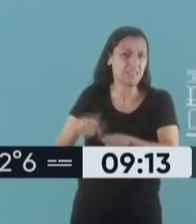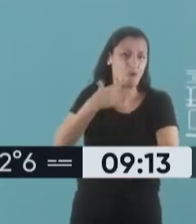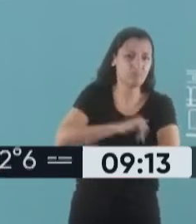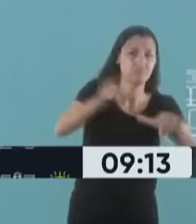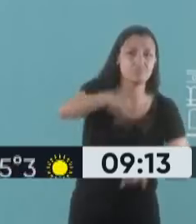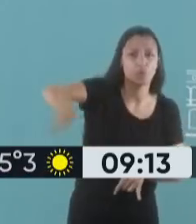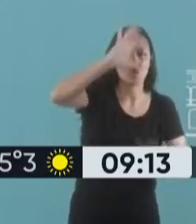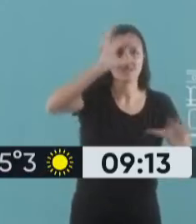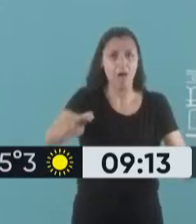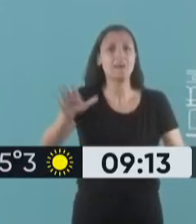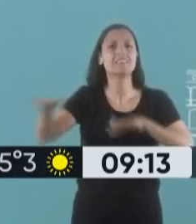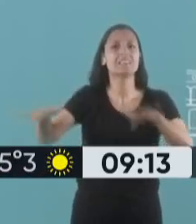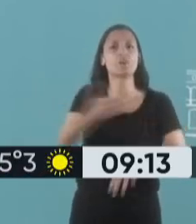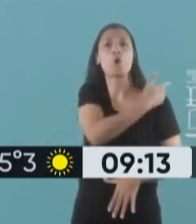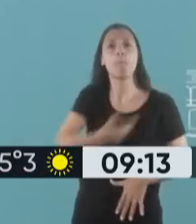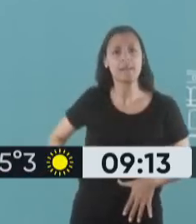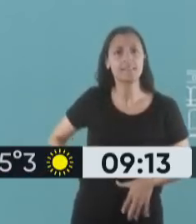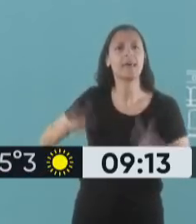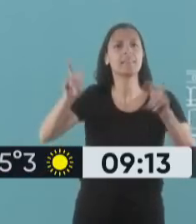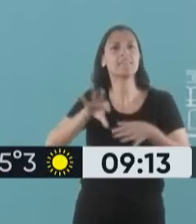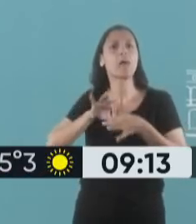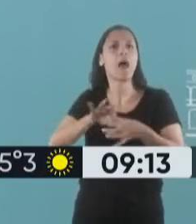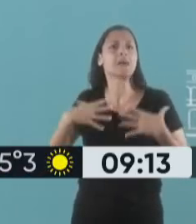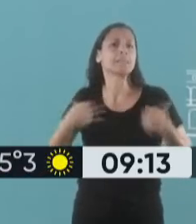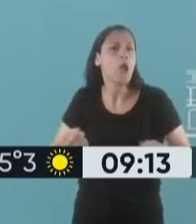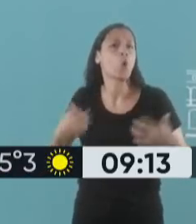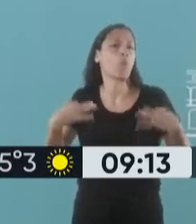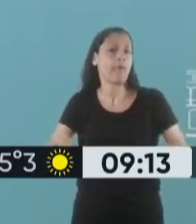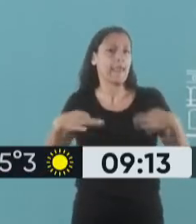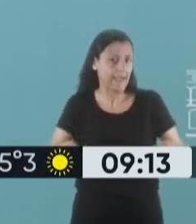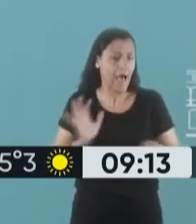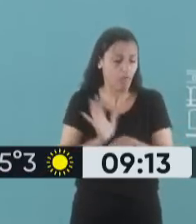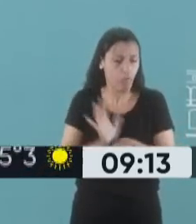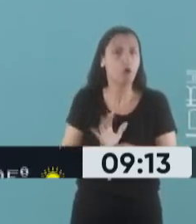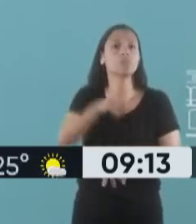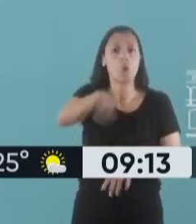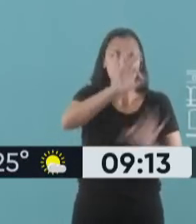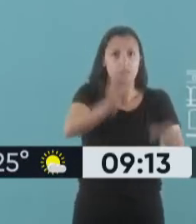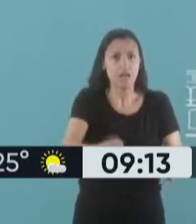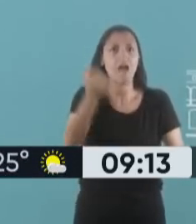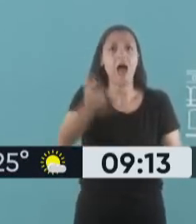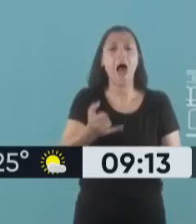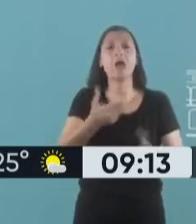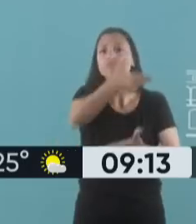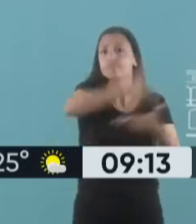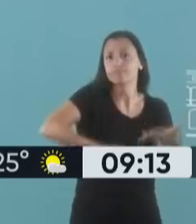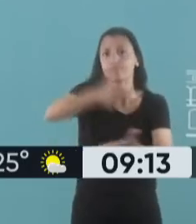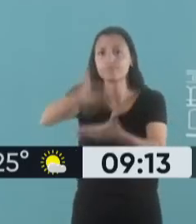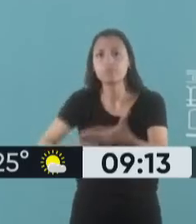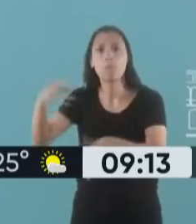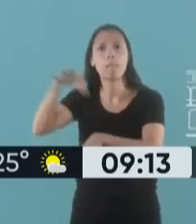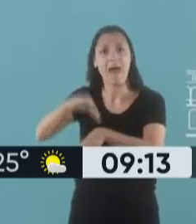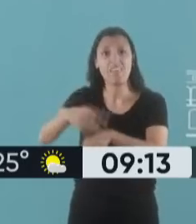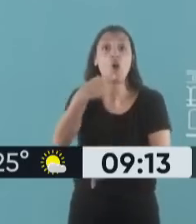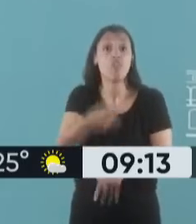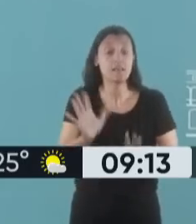todo en el caso del presidente, que son cuestiones sensibles y cuestiones de Estado. Así que ustedes tienen los dos partes médicos que se dieron, que indican